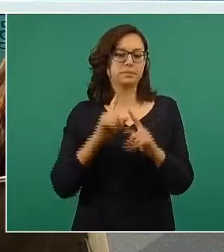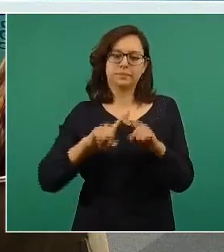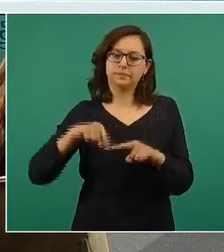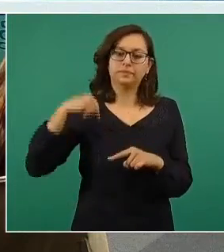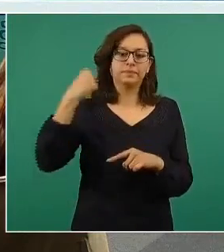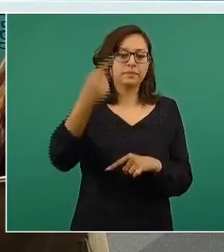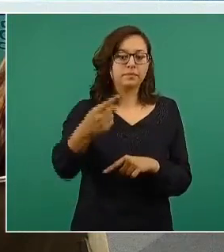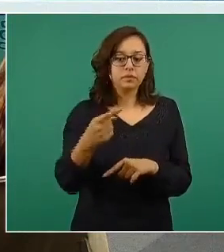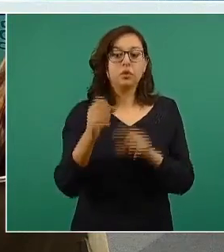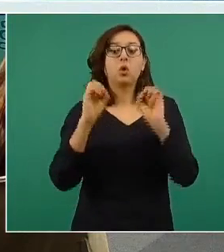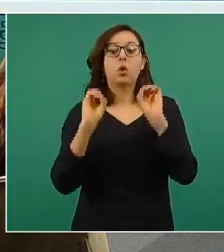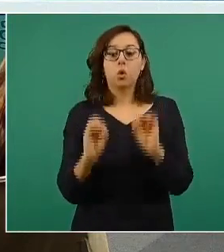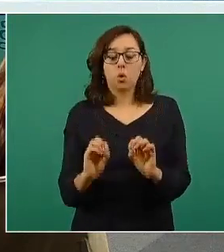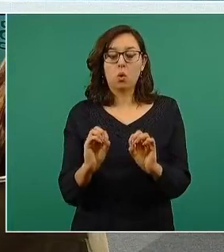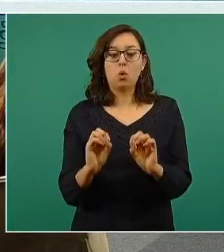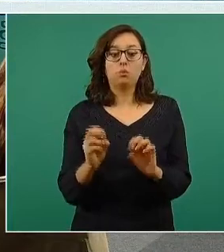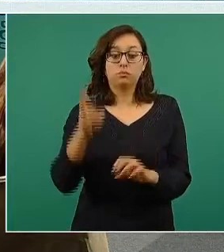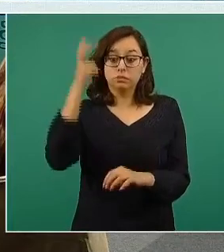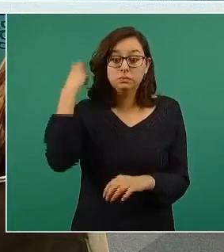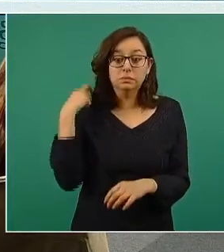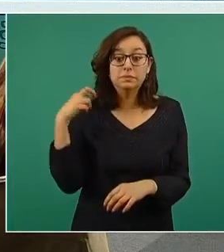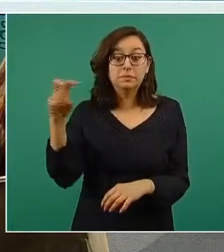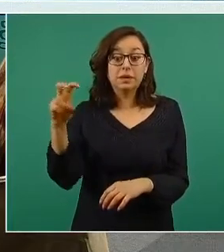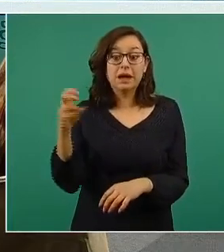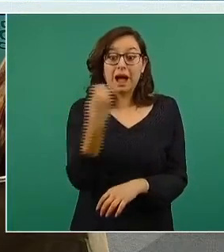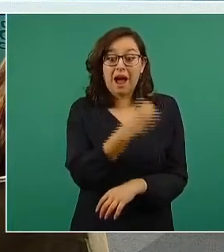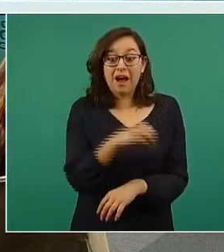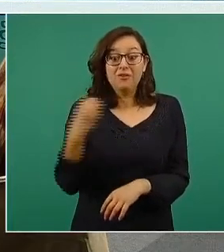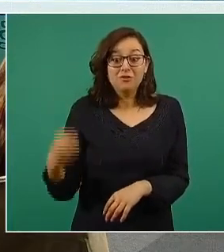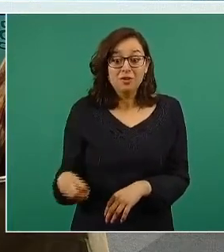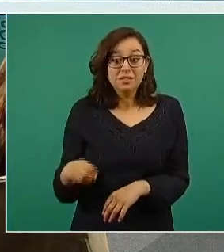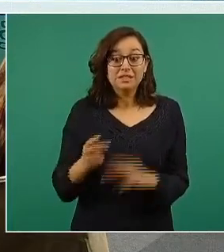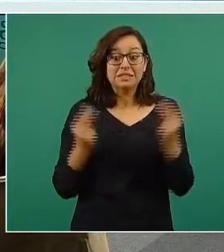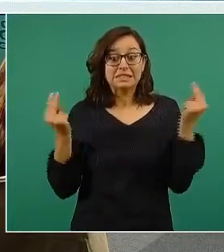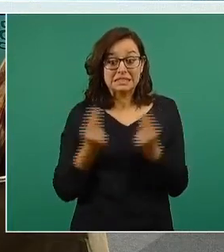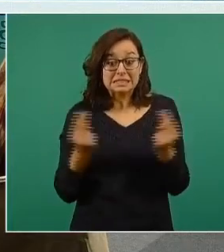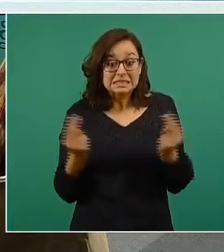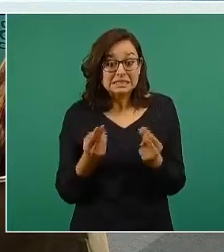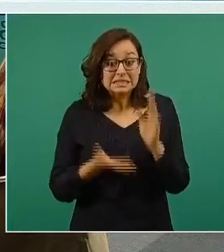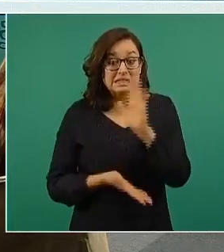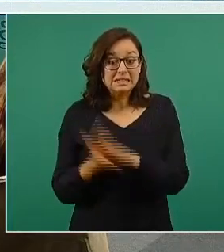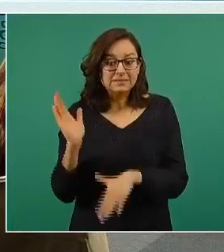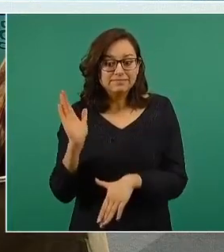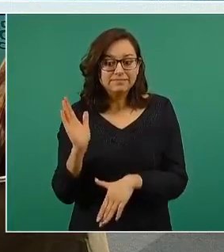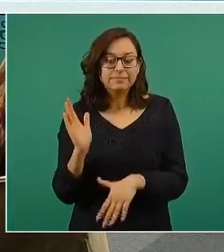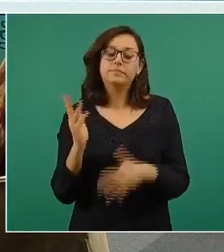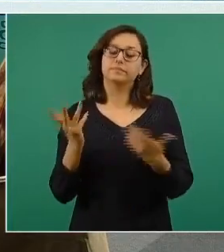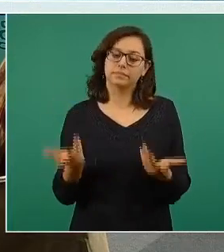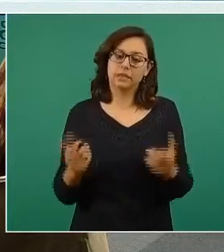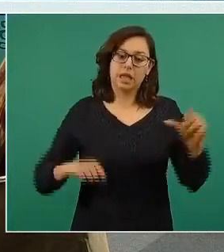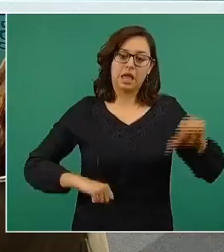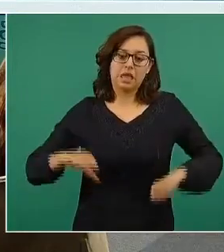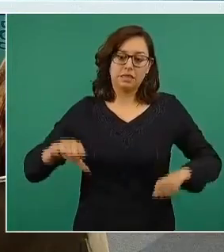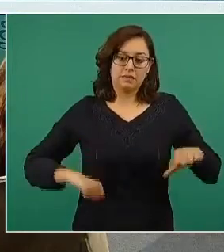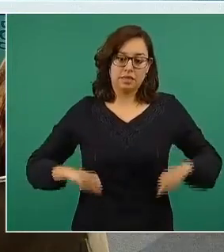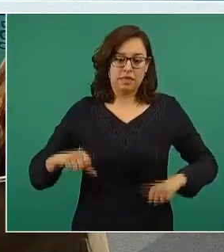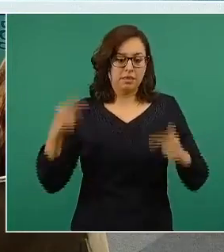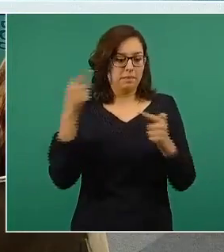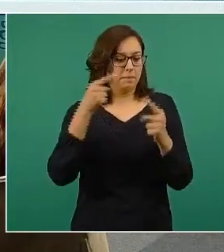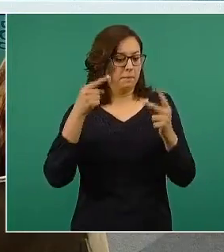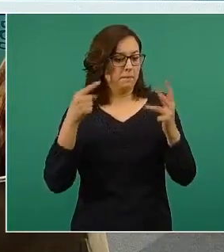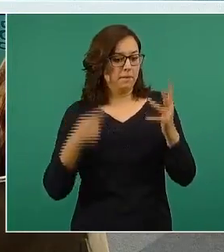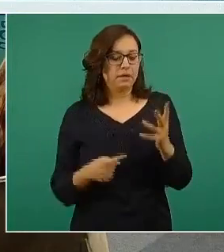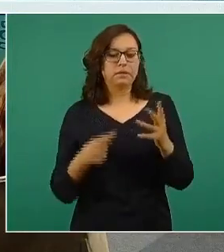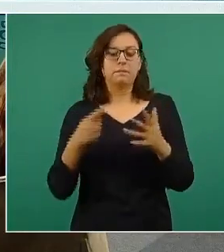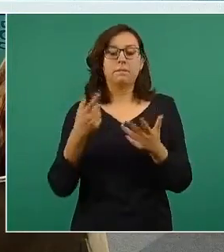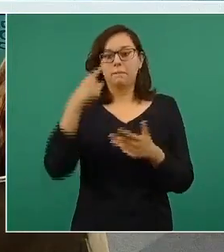o si era un viaje pues obviamente esencial o que no podía postergarse, las principales actividades o acciones que podían llevar a